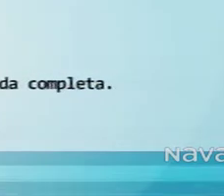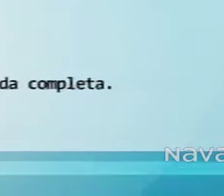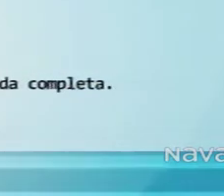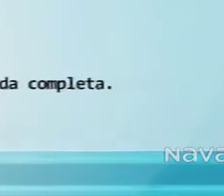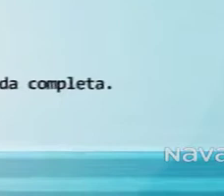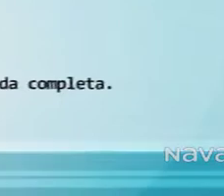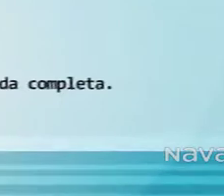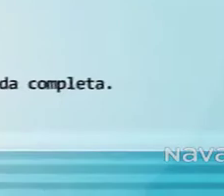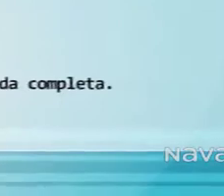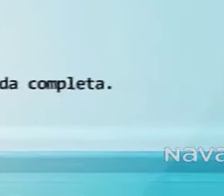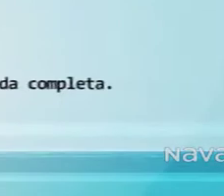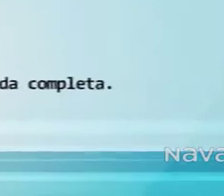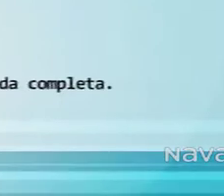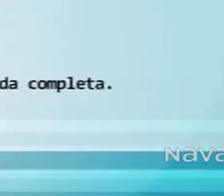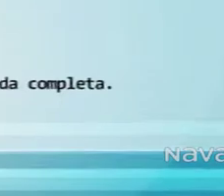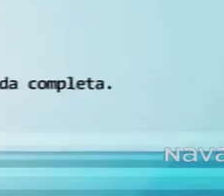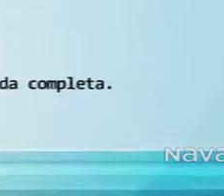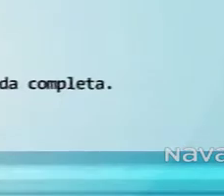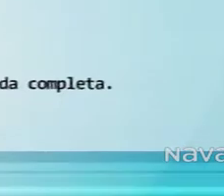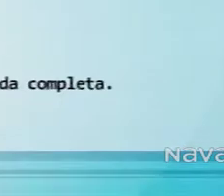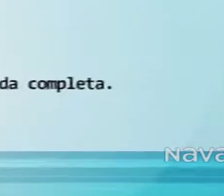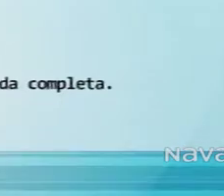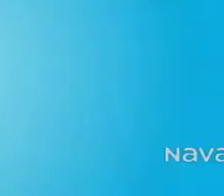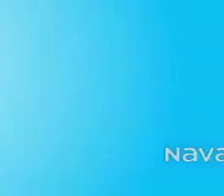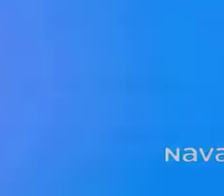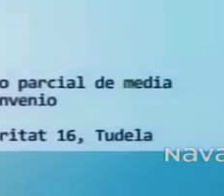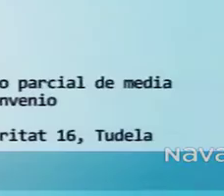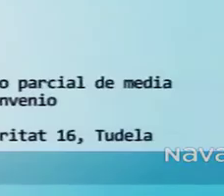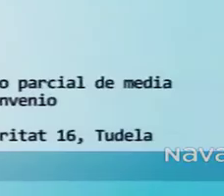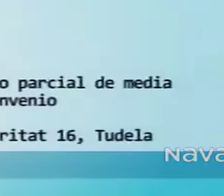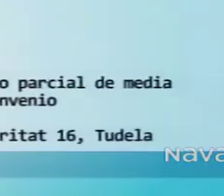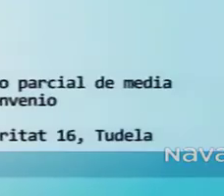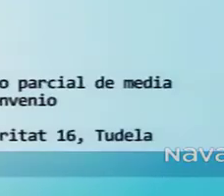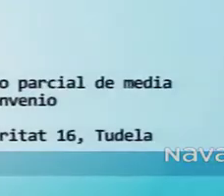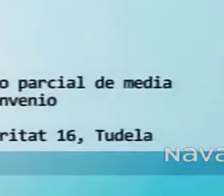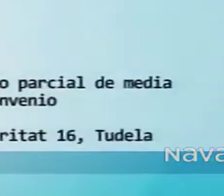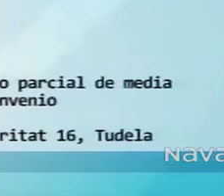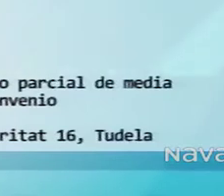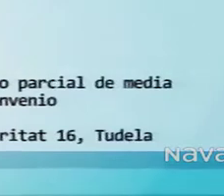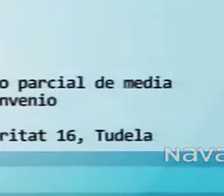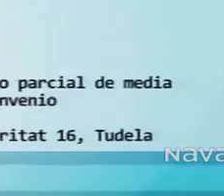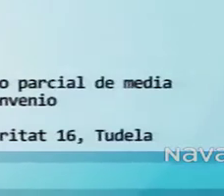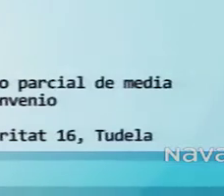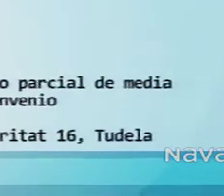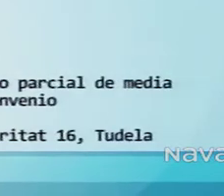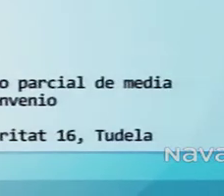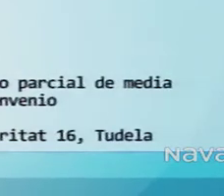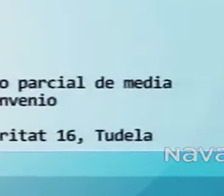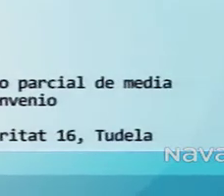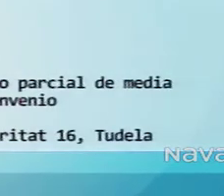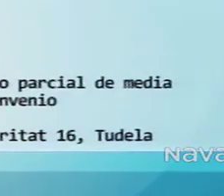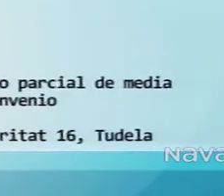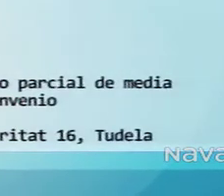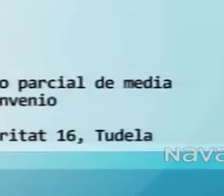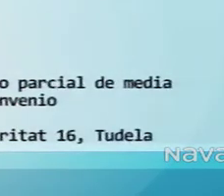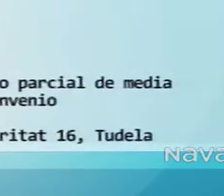arroba apz guión arte punto com. En Tudela necesitan una persona para un puesto de camarero de barra